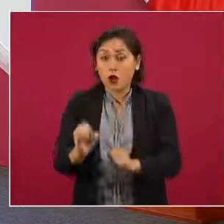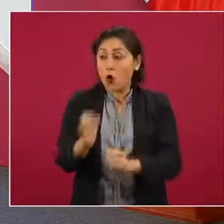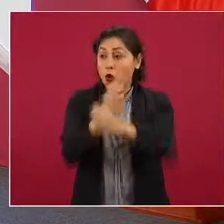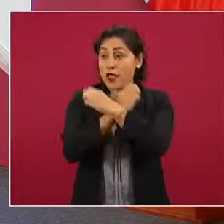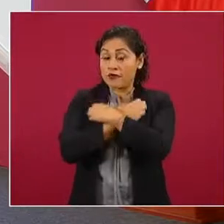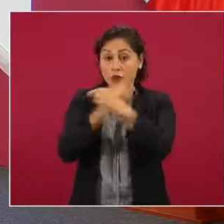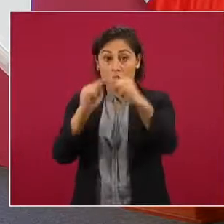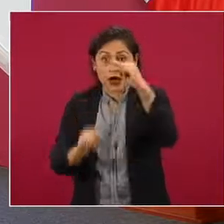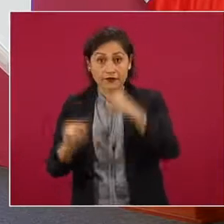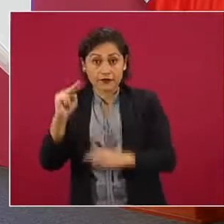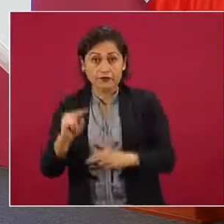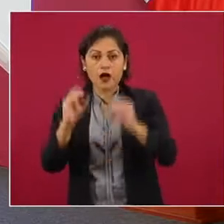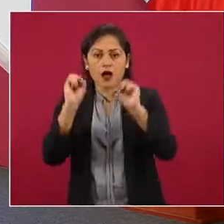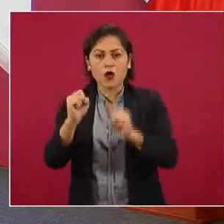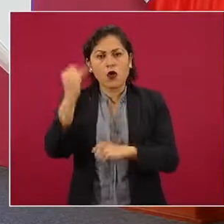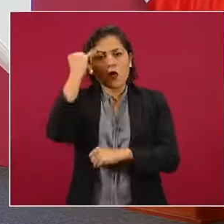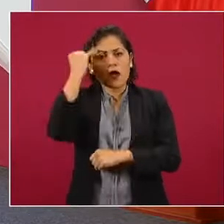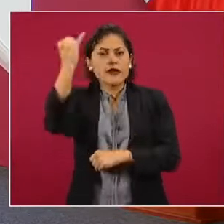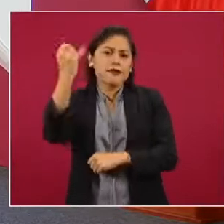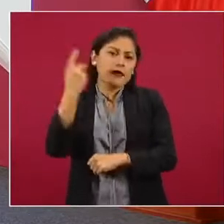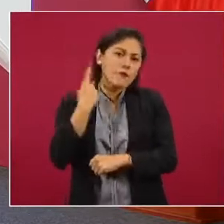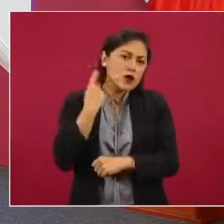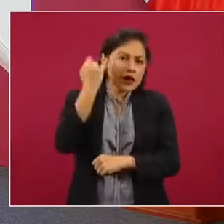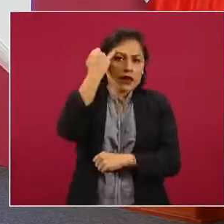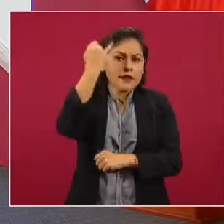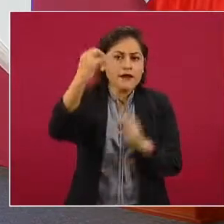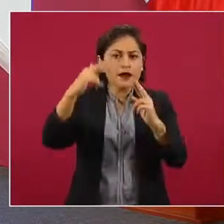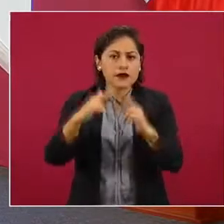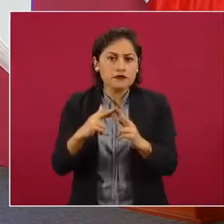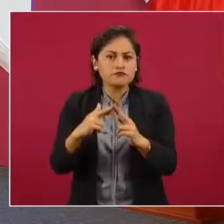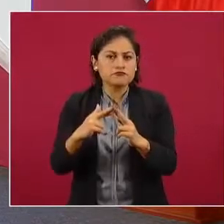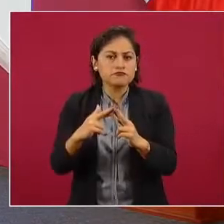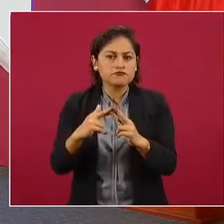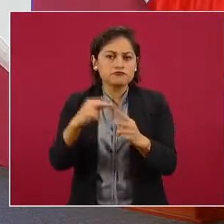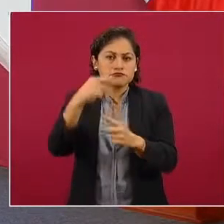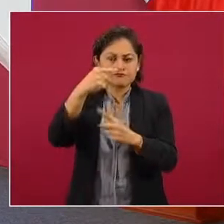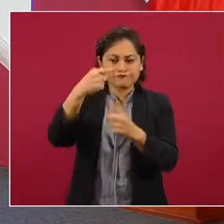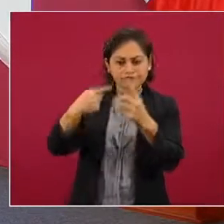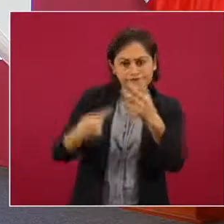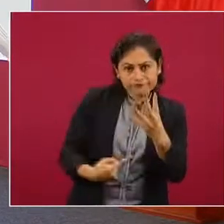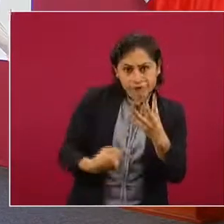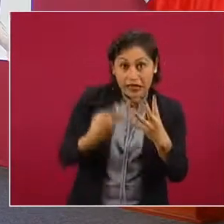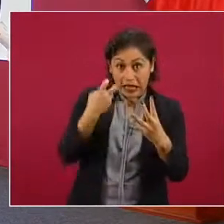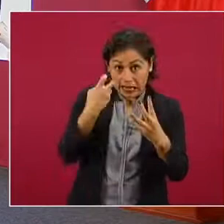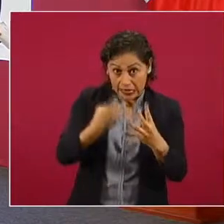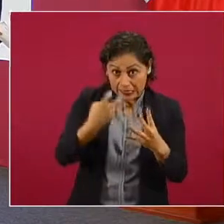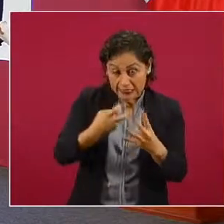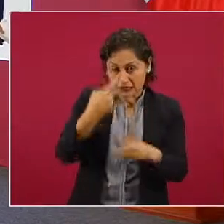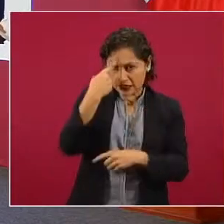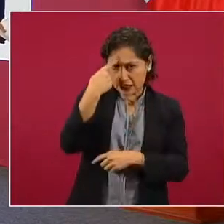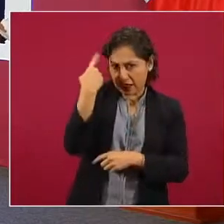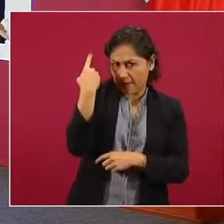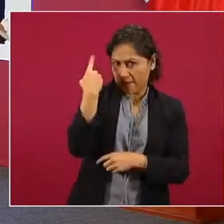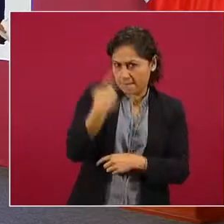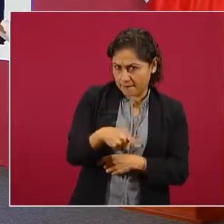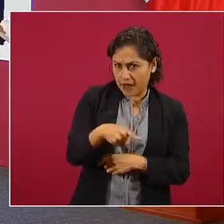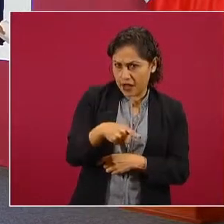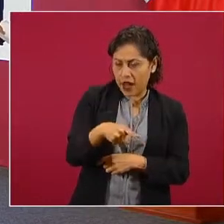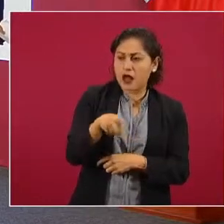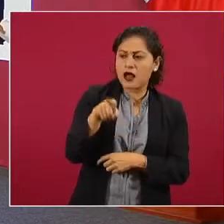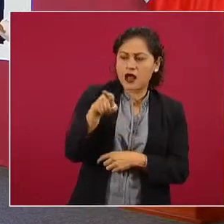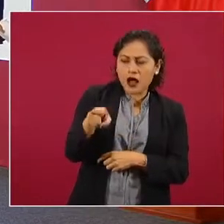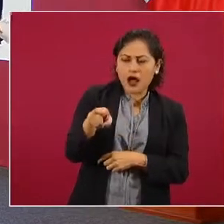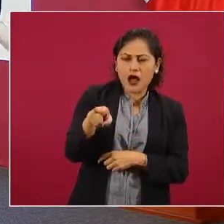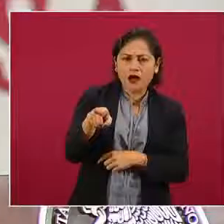las posturas políticas y las creencias religiosas no son un fundamento que justifique dar